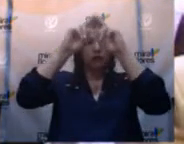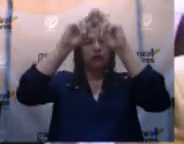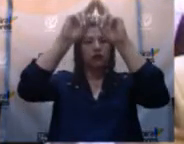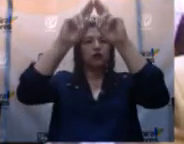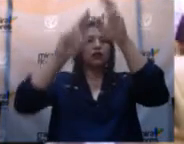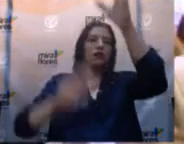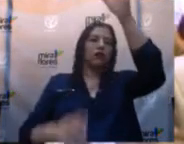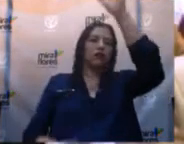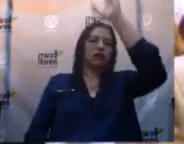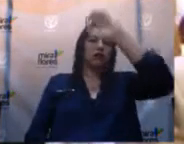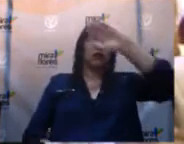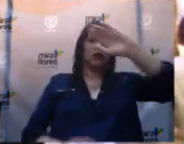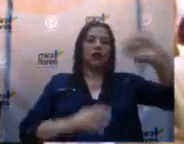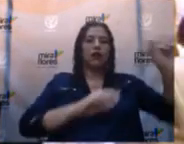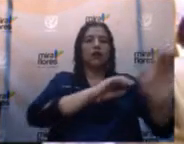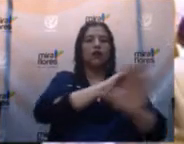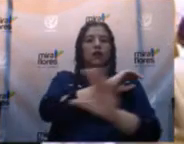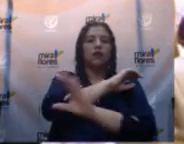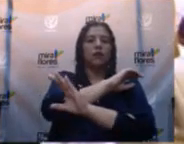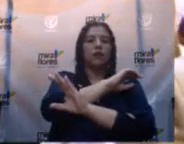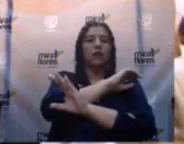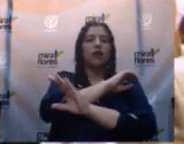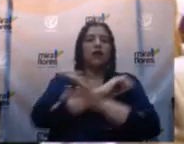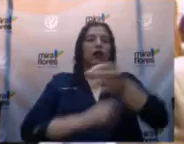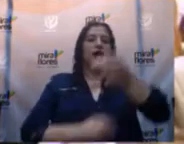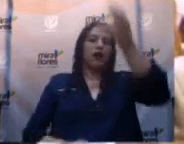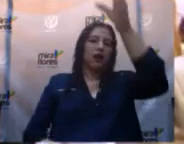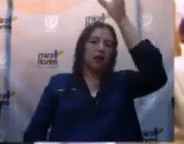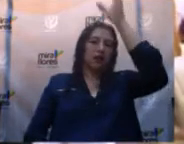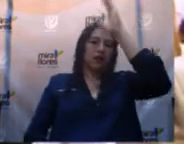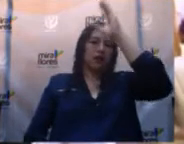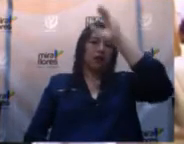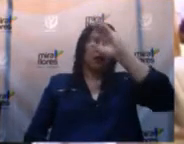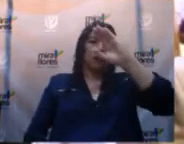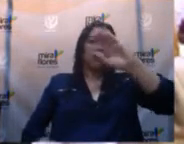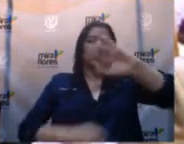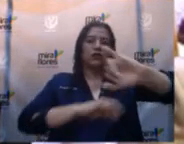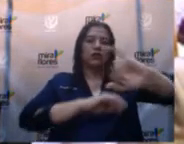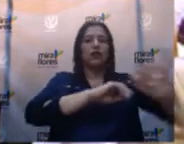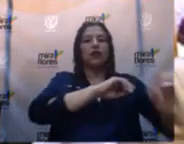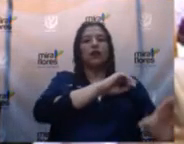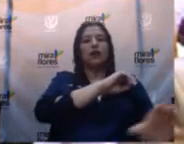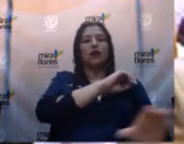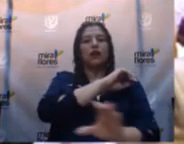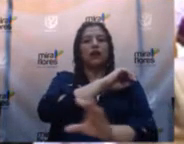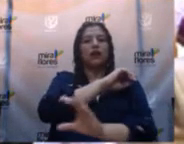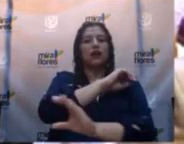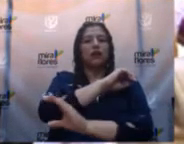Al Dios de Jacob, al Dios de Jacob.